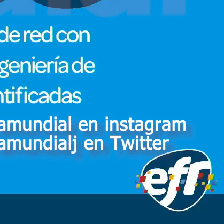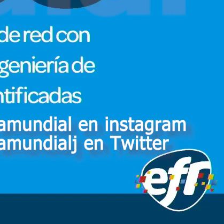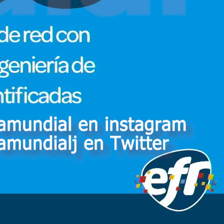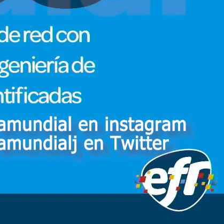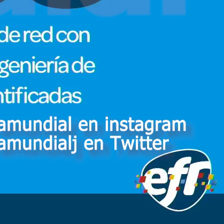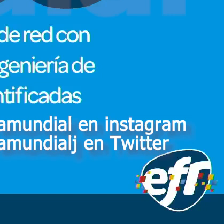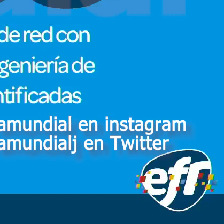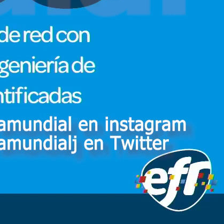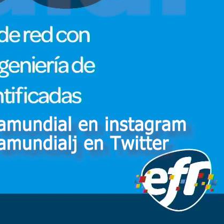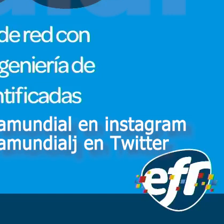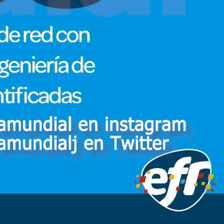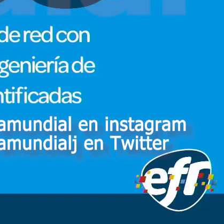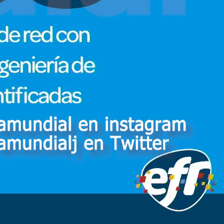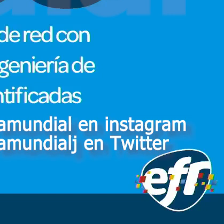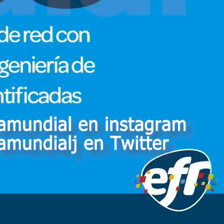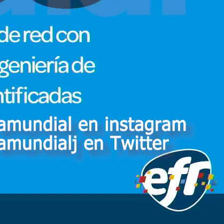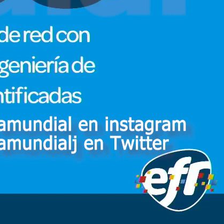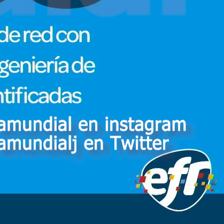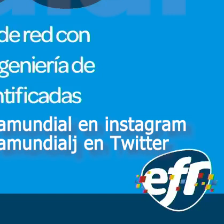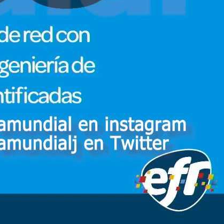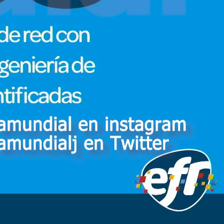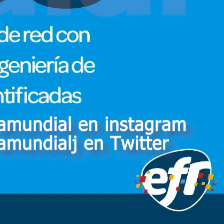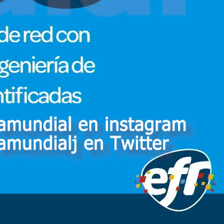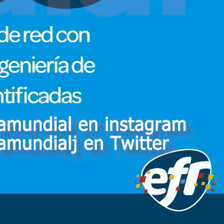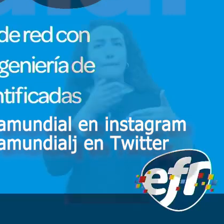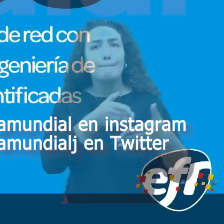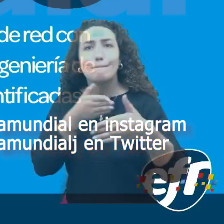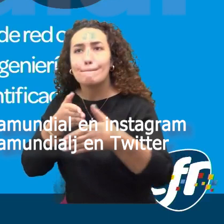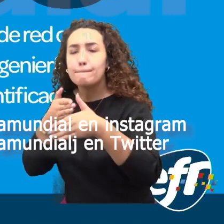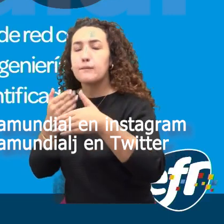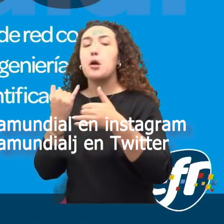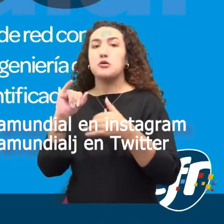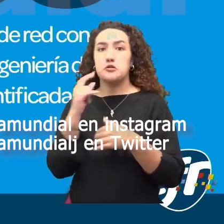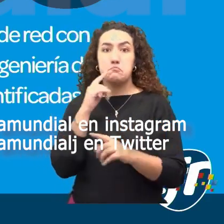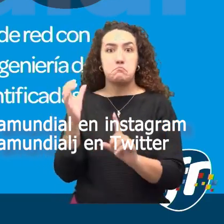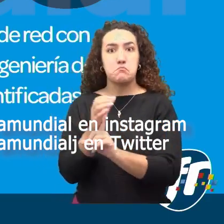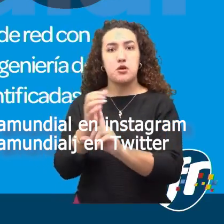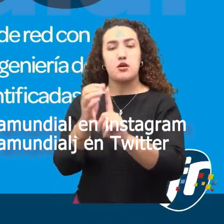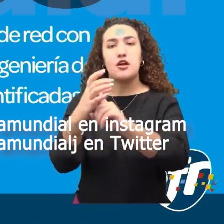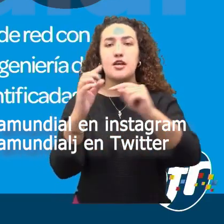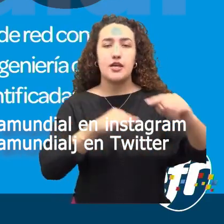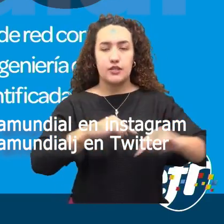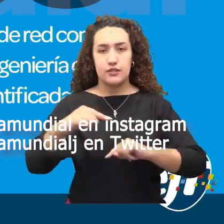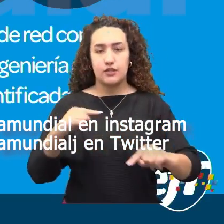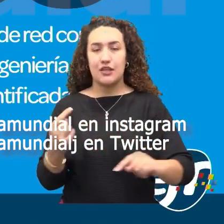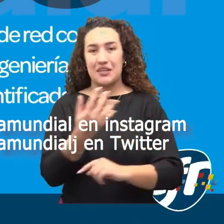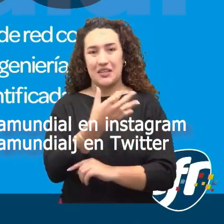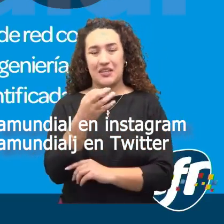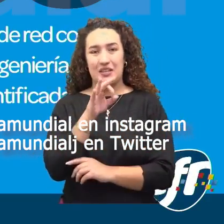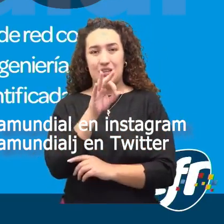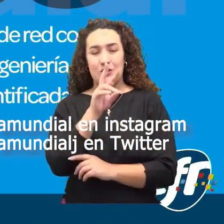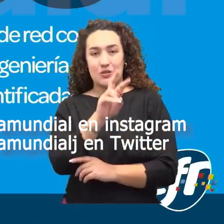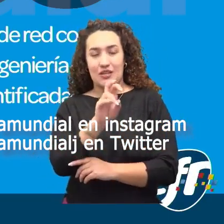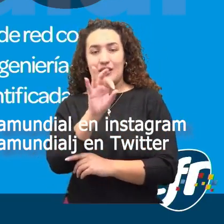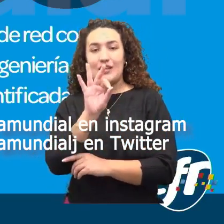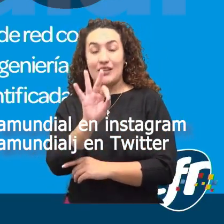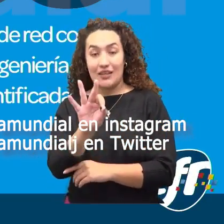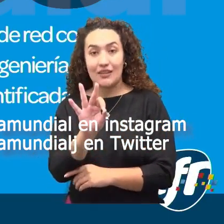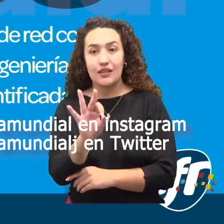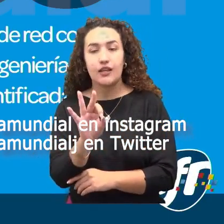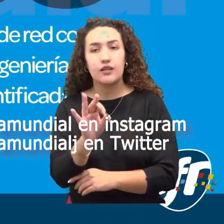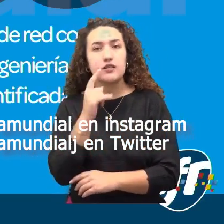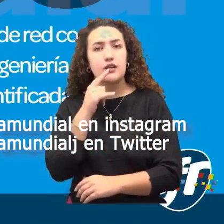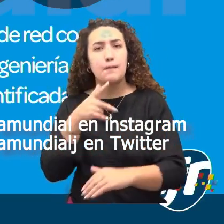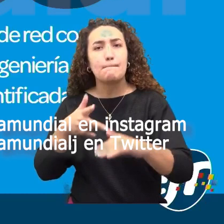públicos que generan interferencias. Ya hemos logrado gestionar 593 de las 873 interferencias